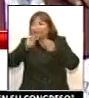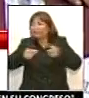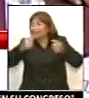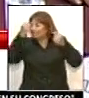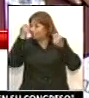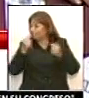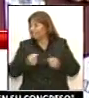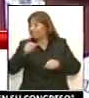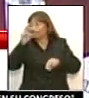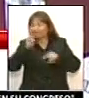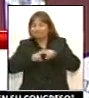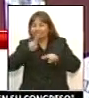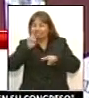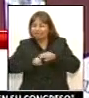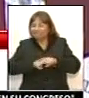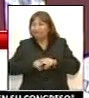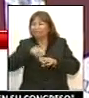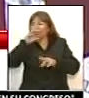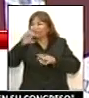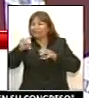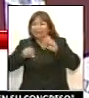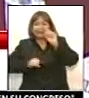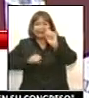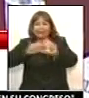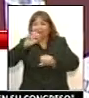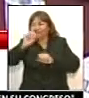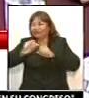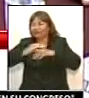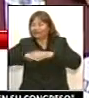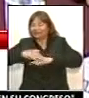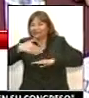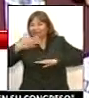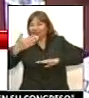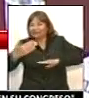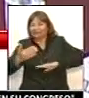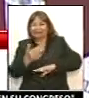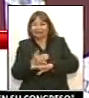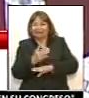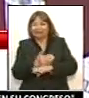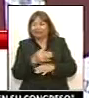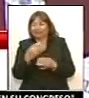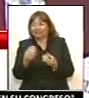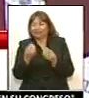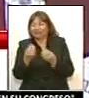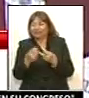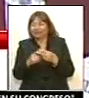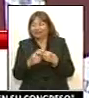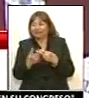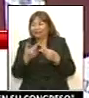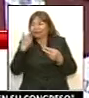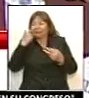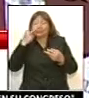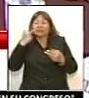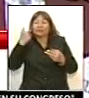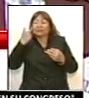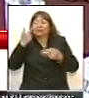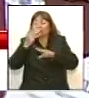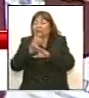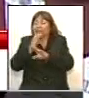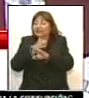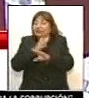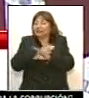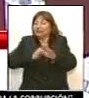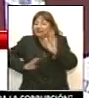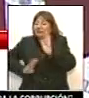asienta. Los asentamientos humanos han sido posteriores al desarrollo de la del cómo comienza el hombre a desarrollarse. Cuando comenzamos a ser